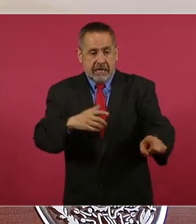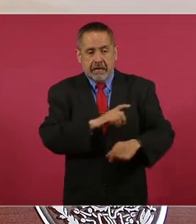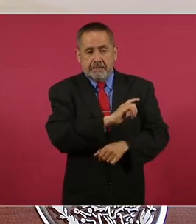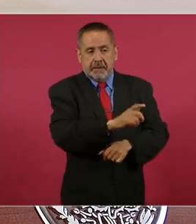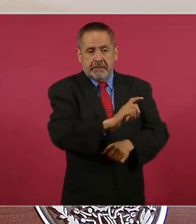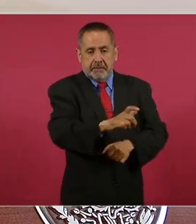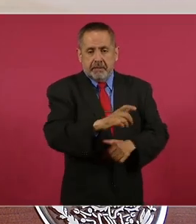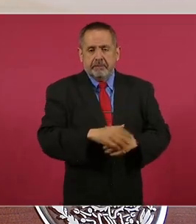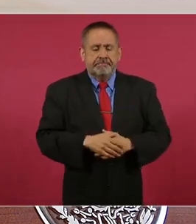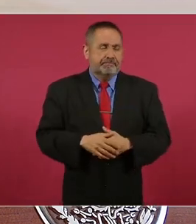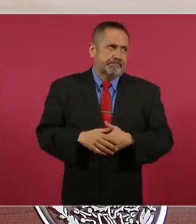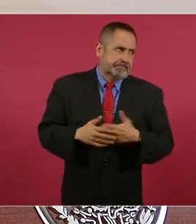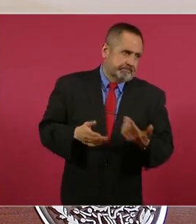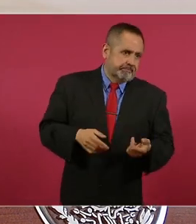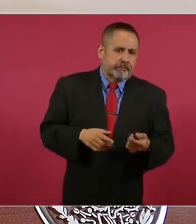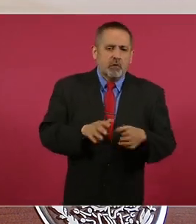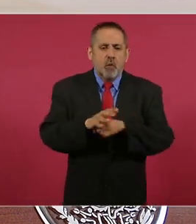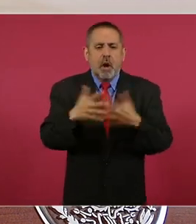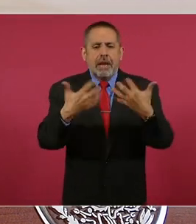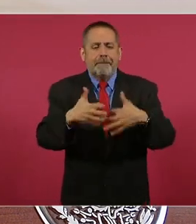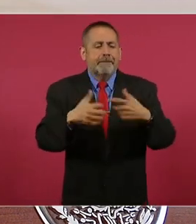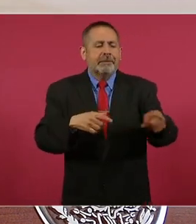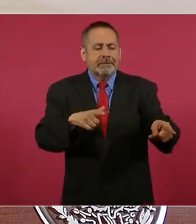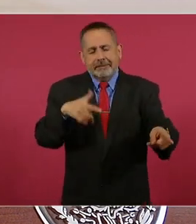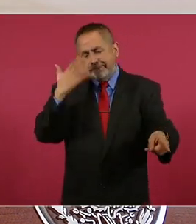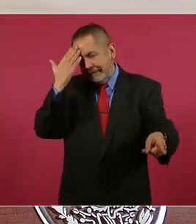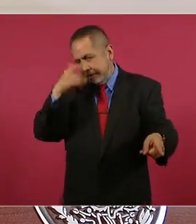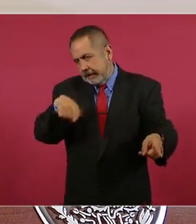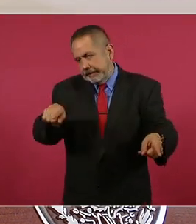¿Cuáles fueron las empresas? Bueno, ya se pueden imaginar.